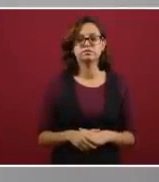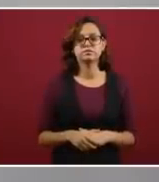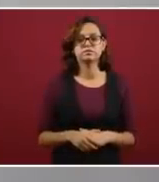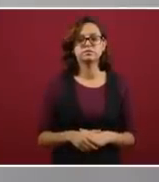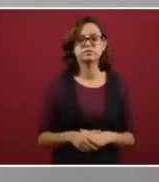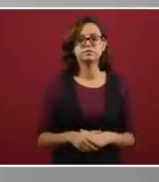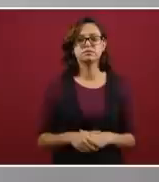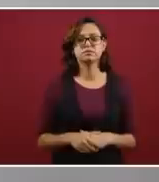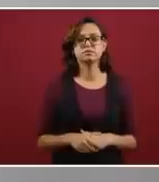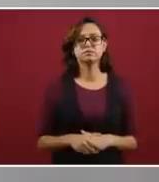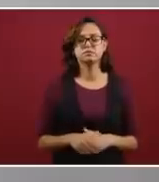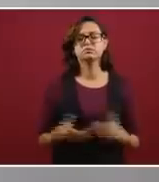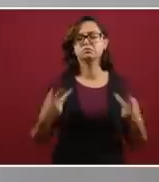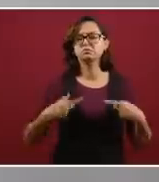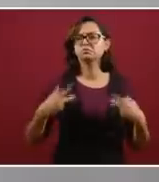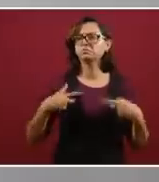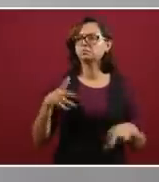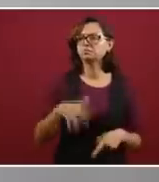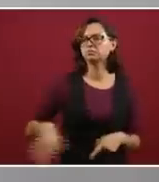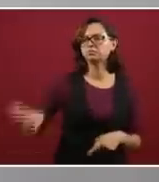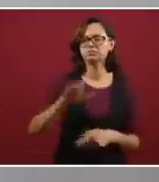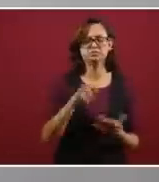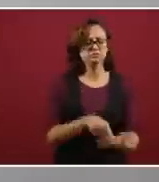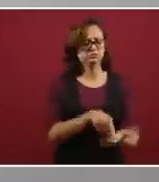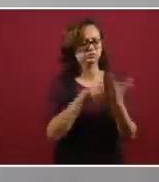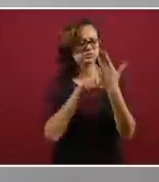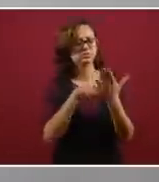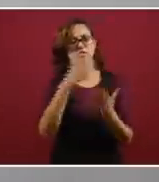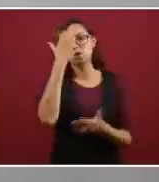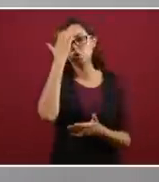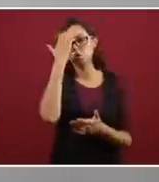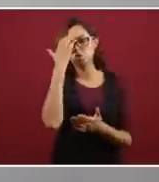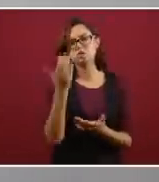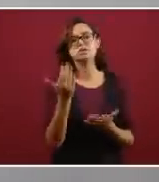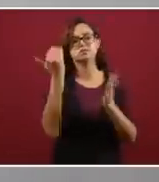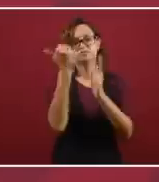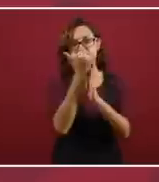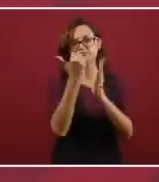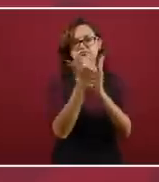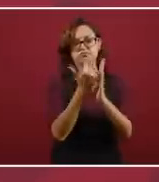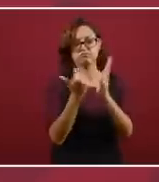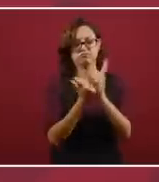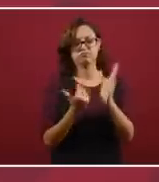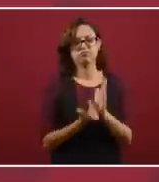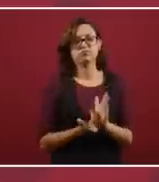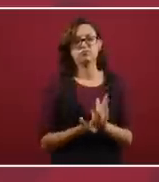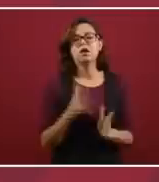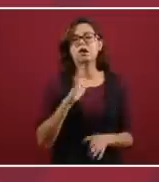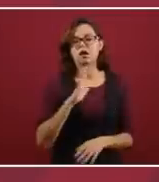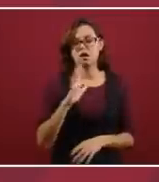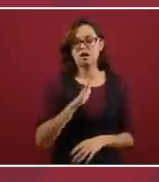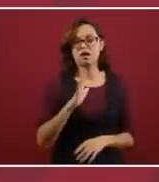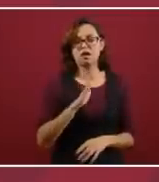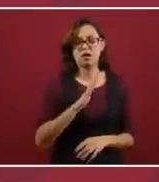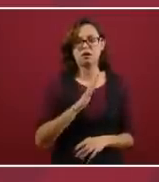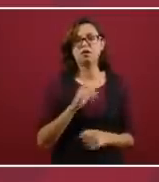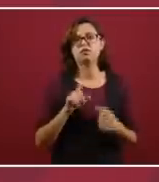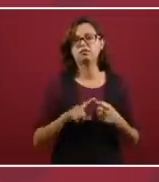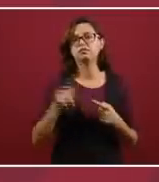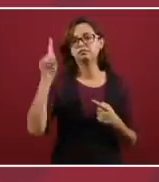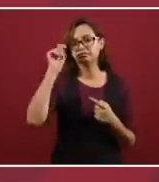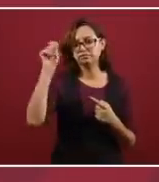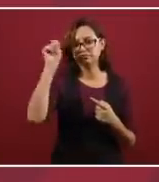se sepa cuál es el marco de referencia, el marco teórico,